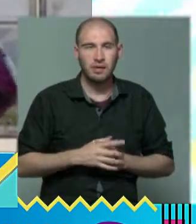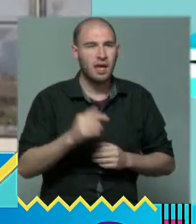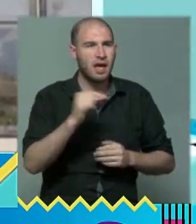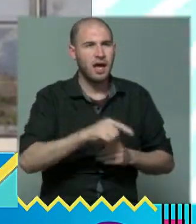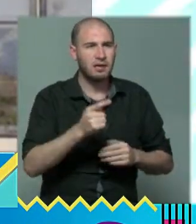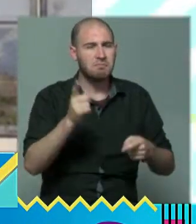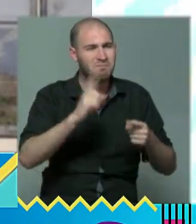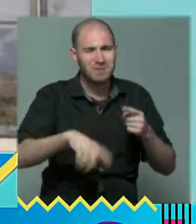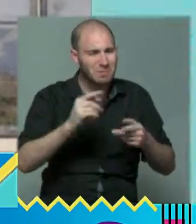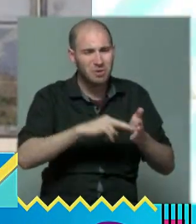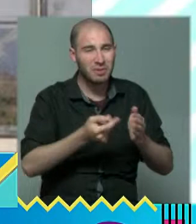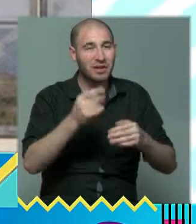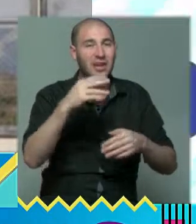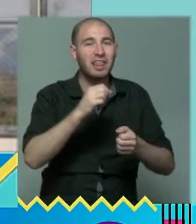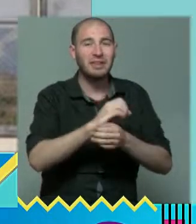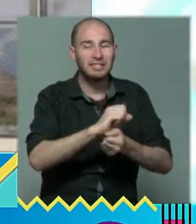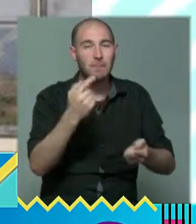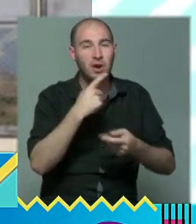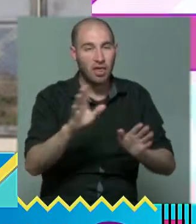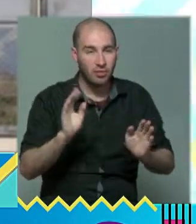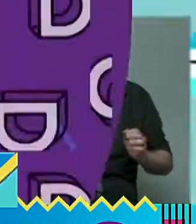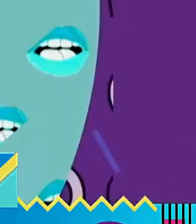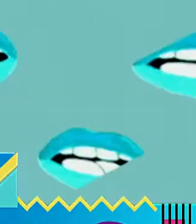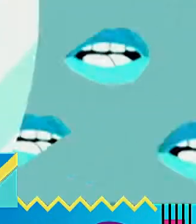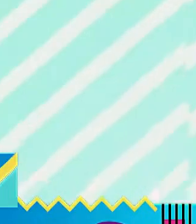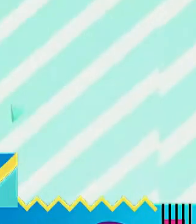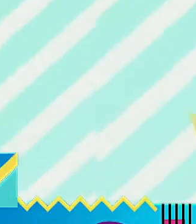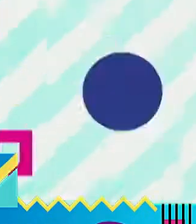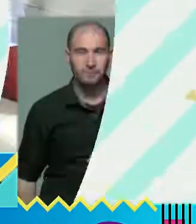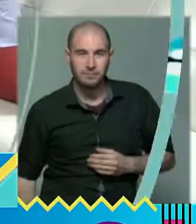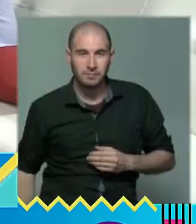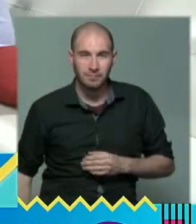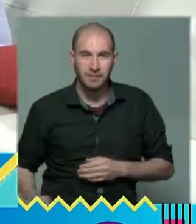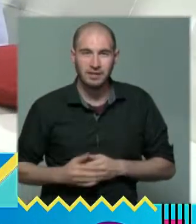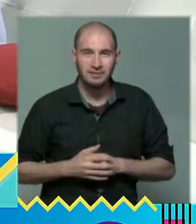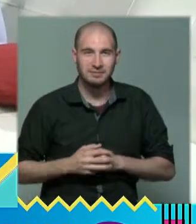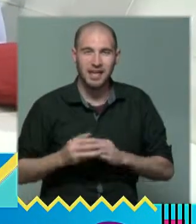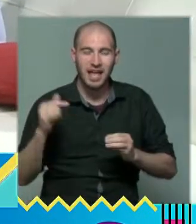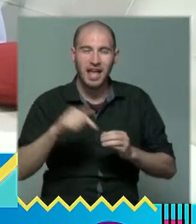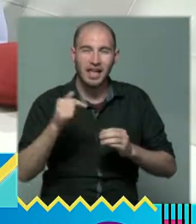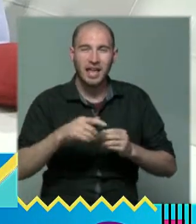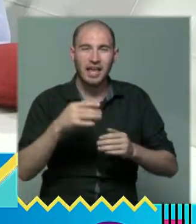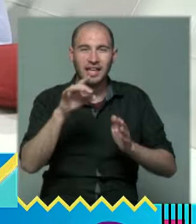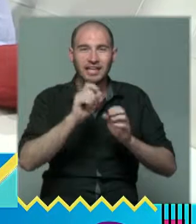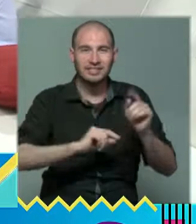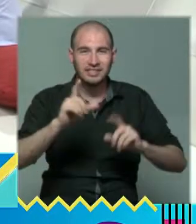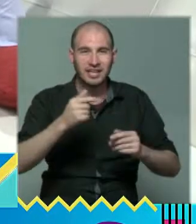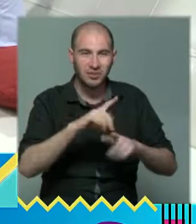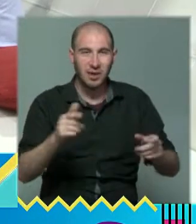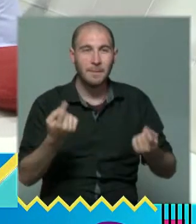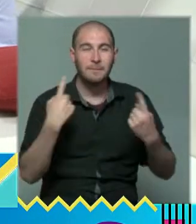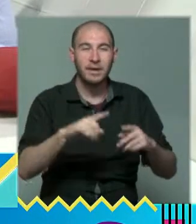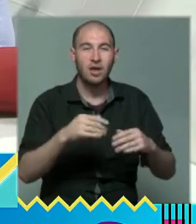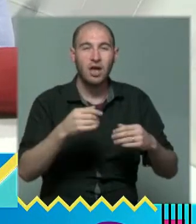de reincidencia, libertad condicional. En general, la libertad condicional como instituto, o esto sin estadísticas, pero sí de